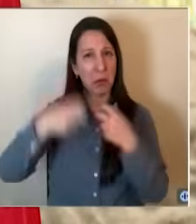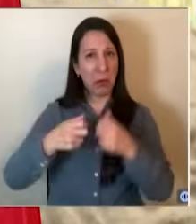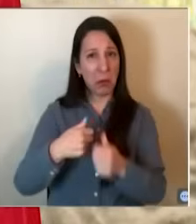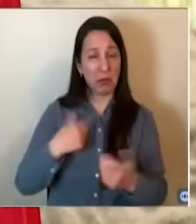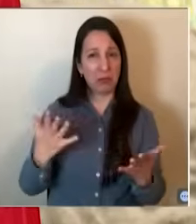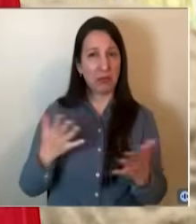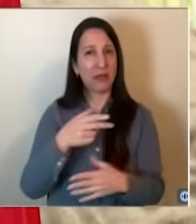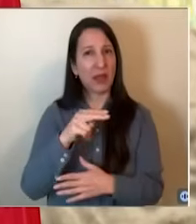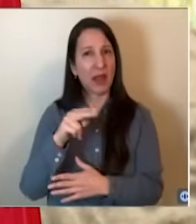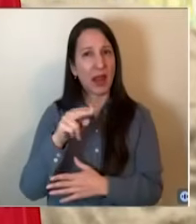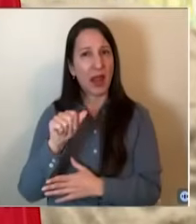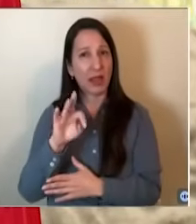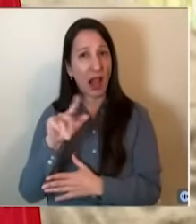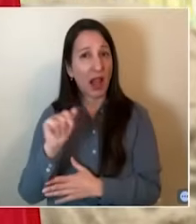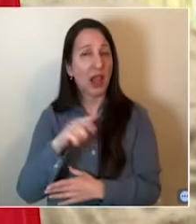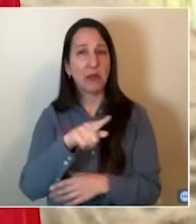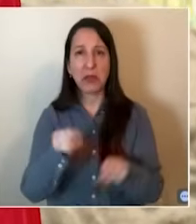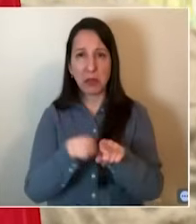usted puede haber llegado a Limón.